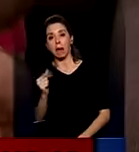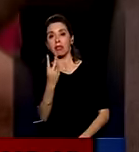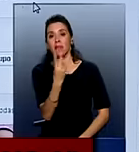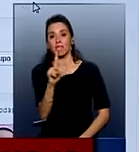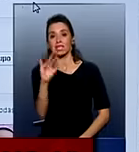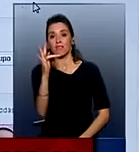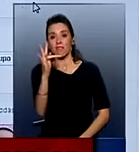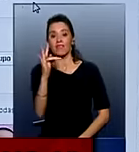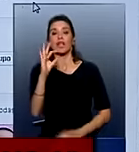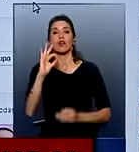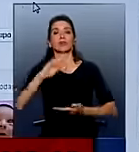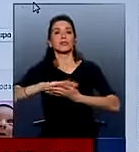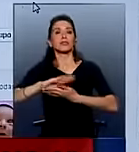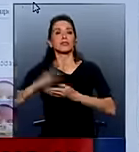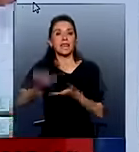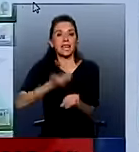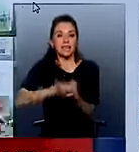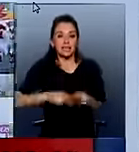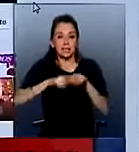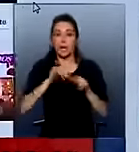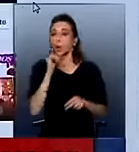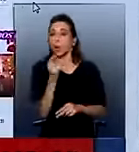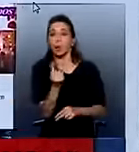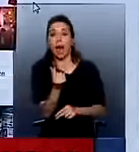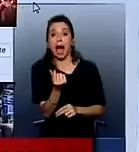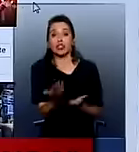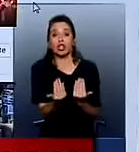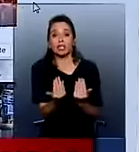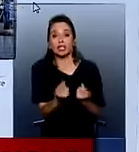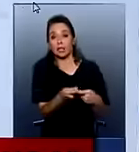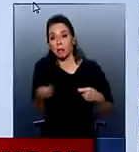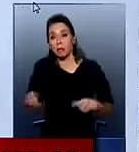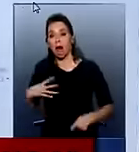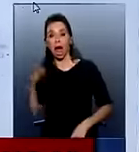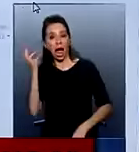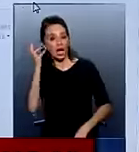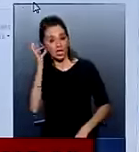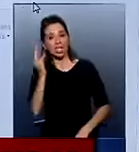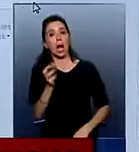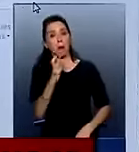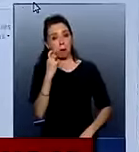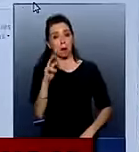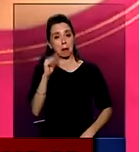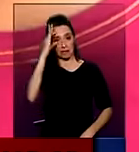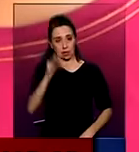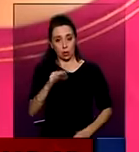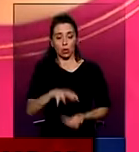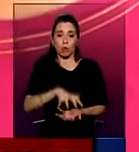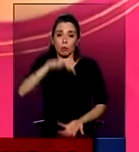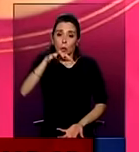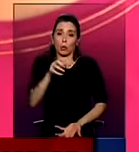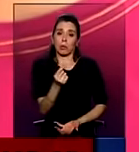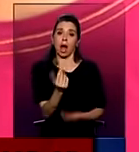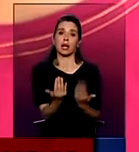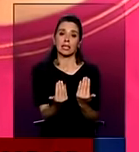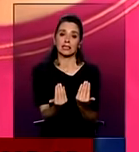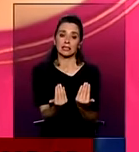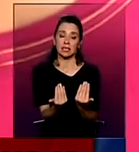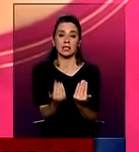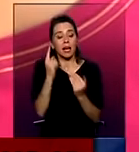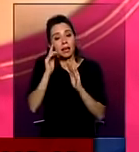febrero. Todavía ni siquiera saben cuánta plata necesitarán para su hija, pero están seguros de que será mucha. Además, tienen